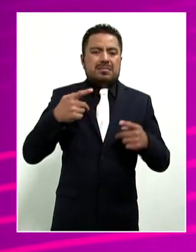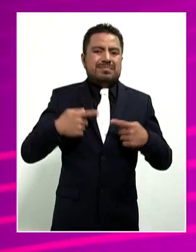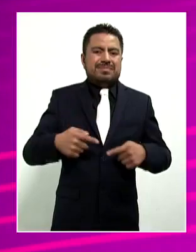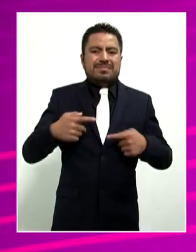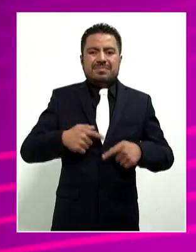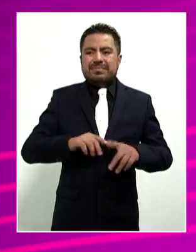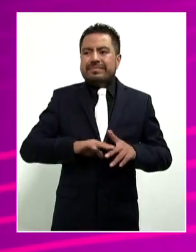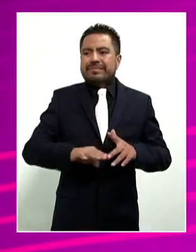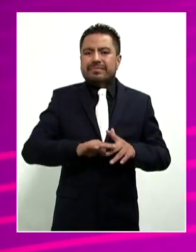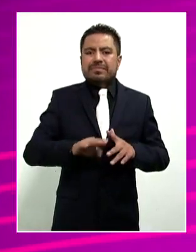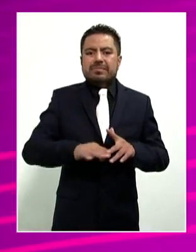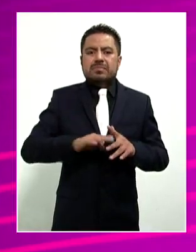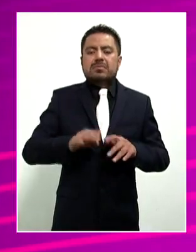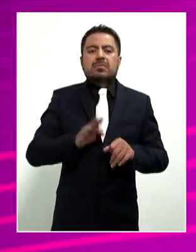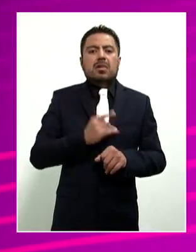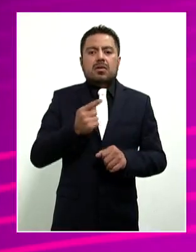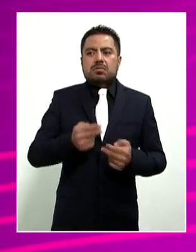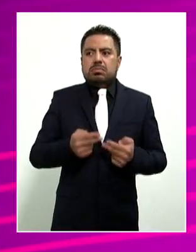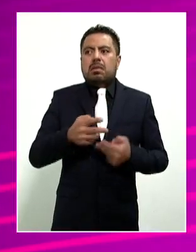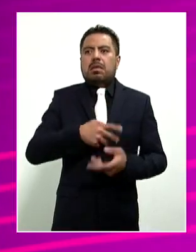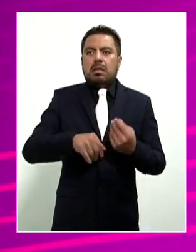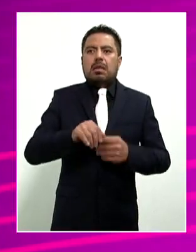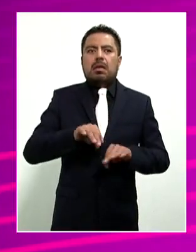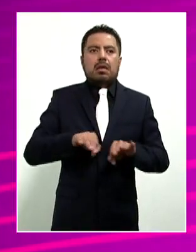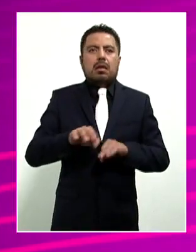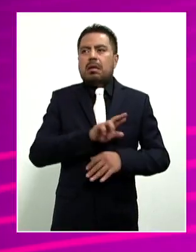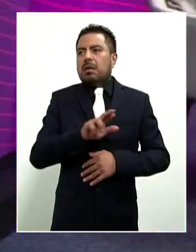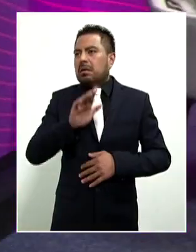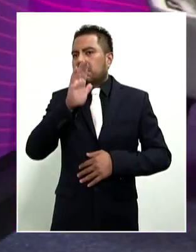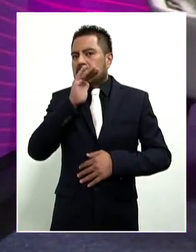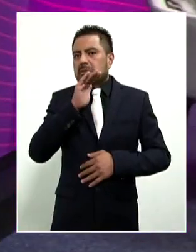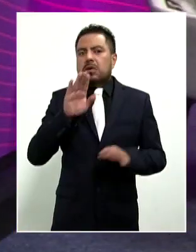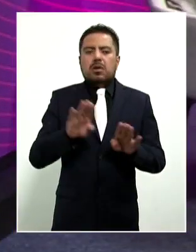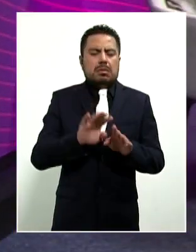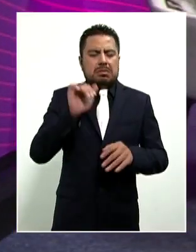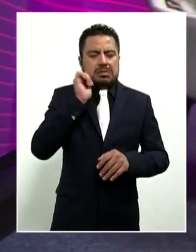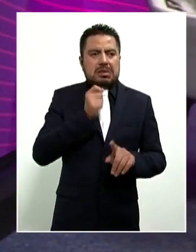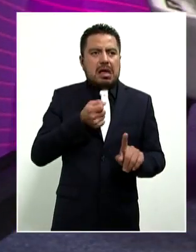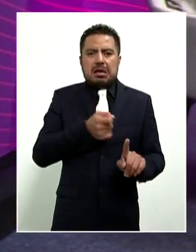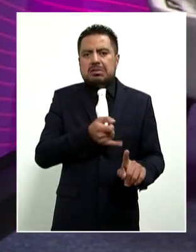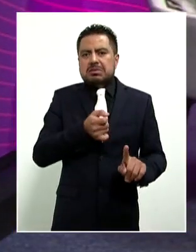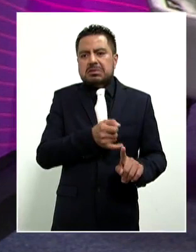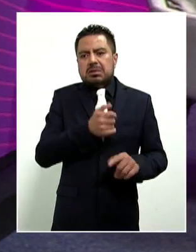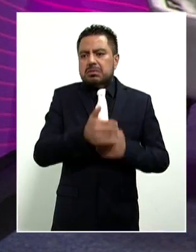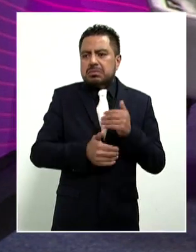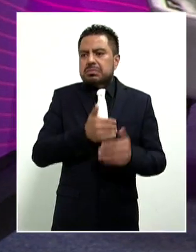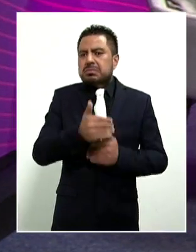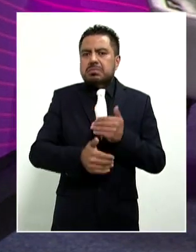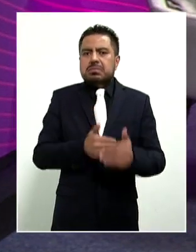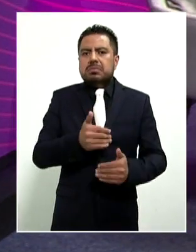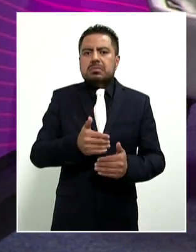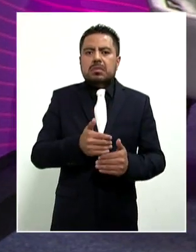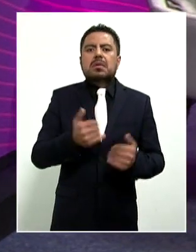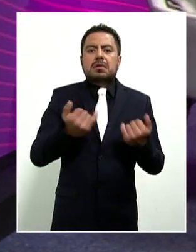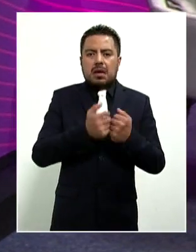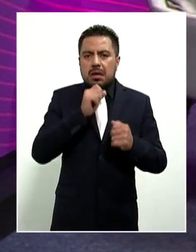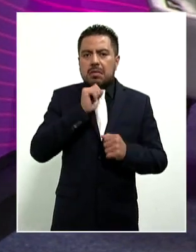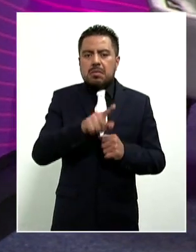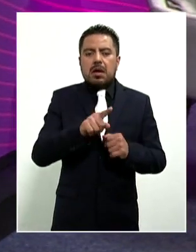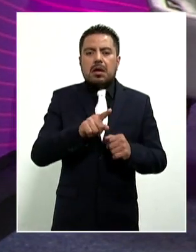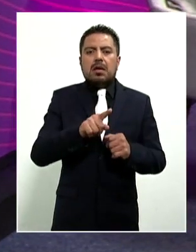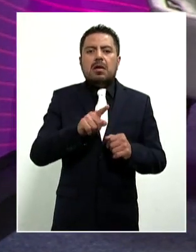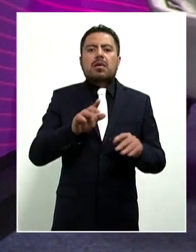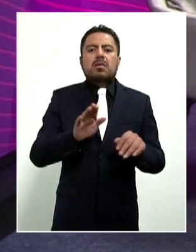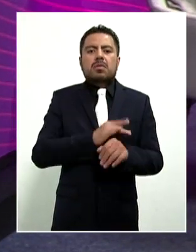que se mueve por motivos económicos, empleo básicamente, como siempre ha pasado en las últimas décadas. También por motivo